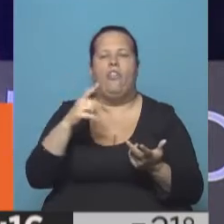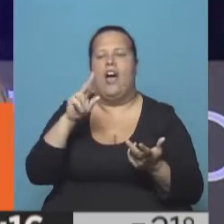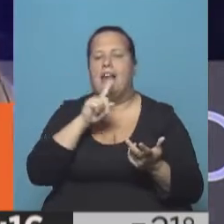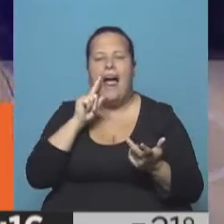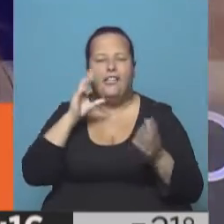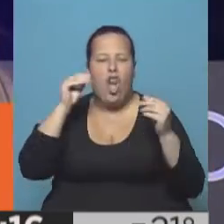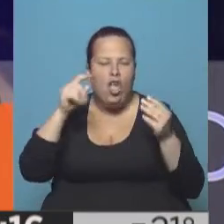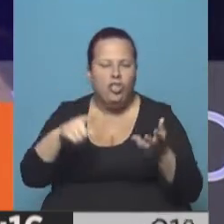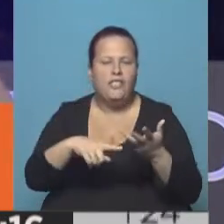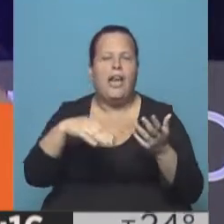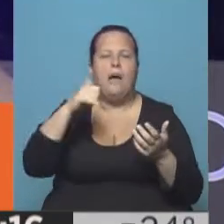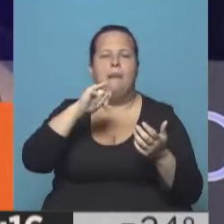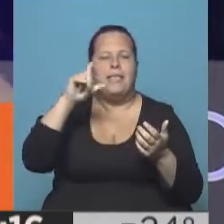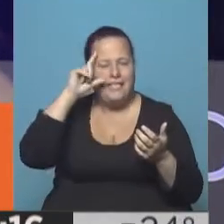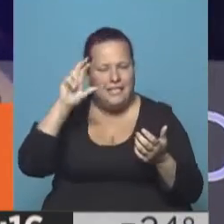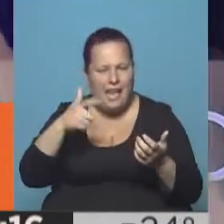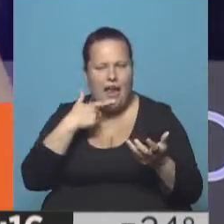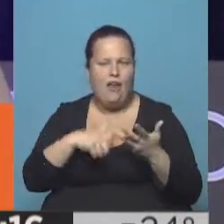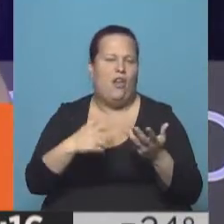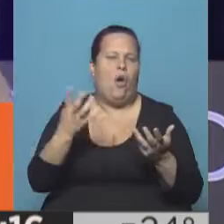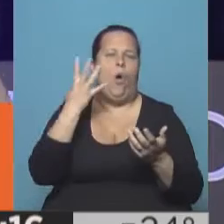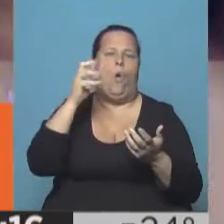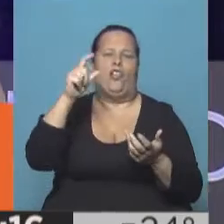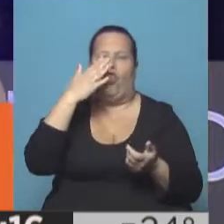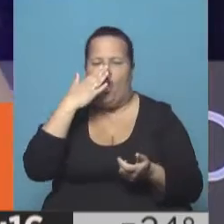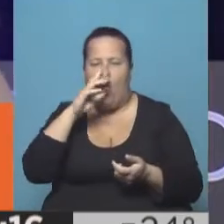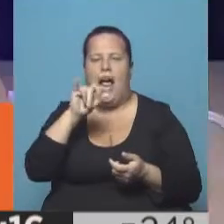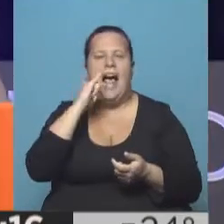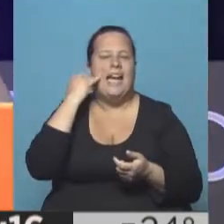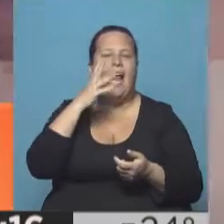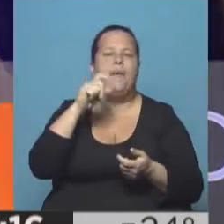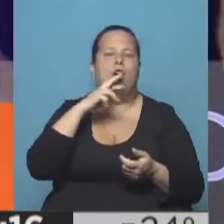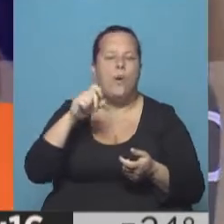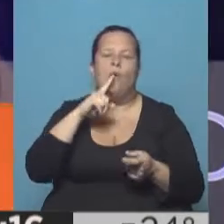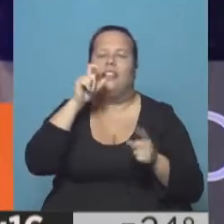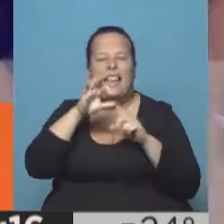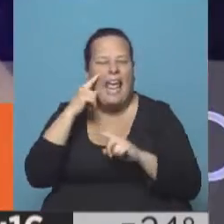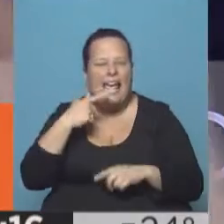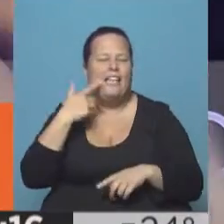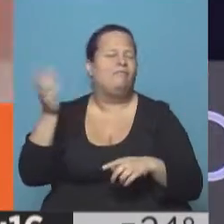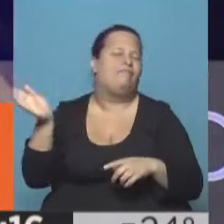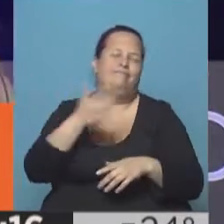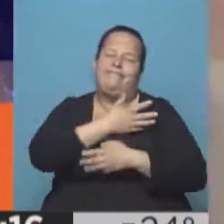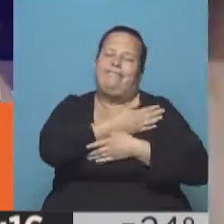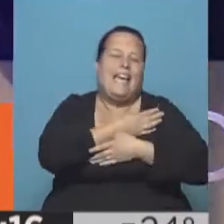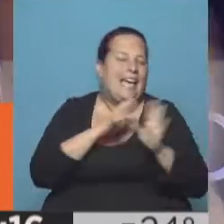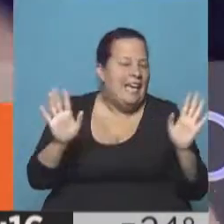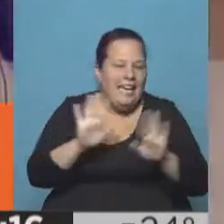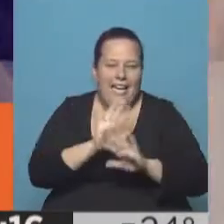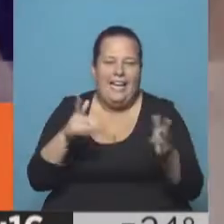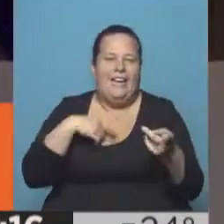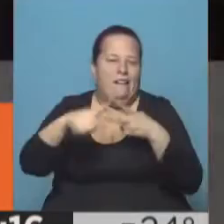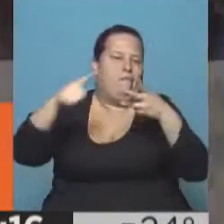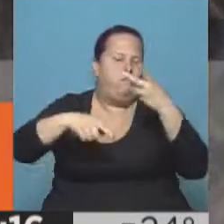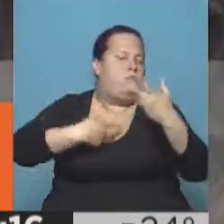los nocheros los manseros con los cuatro de córdoba raly barrionuevo los tekis los alonsitos de italia